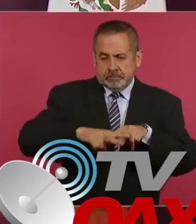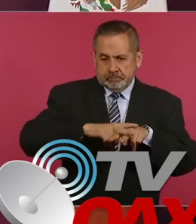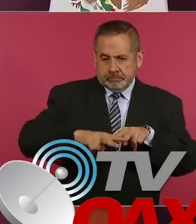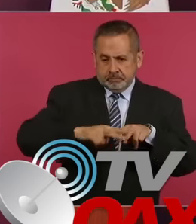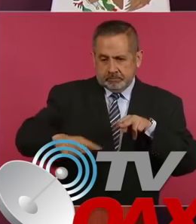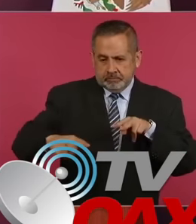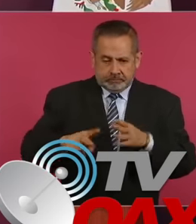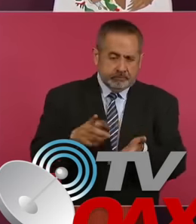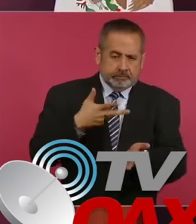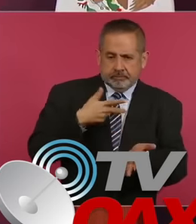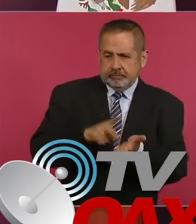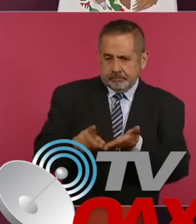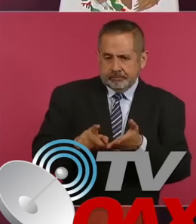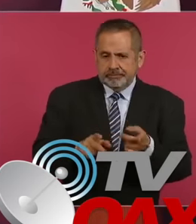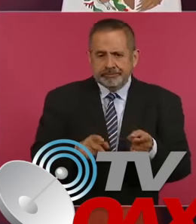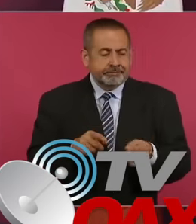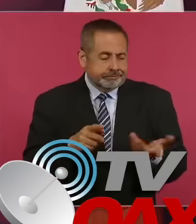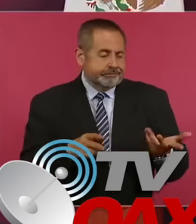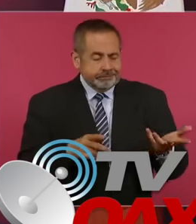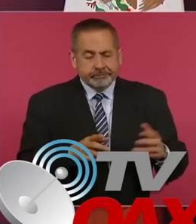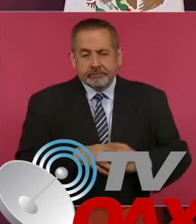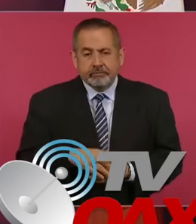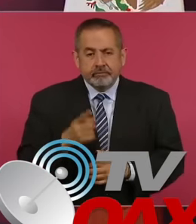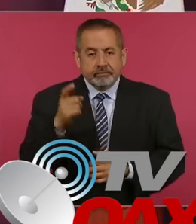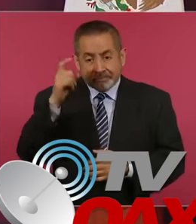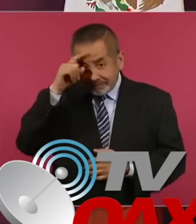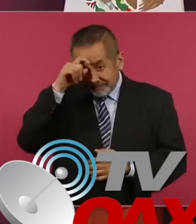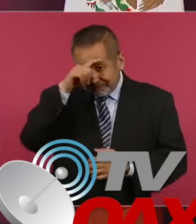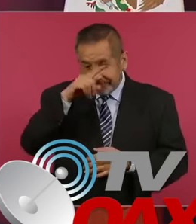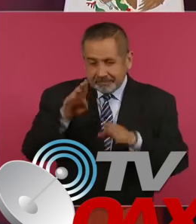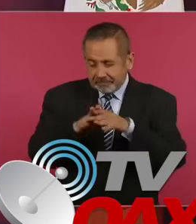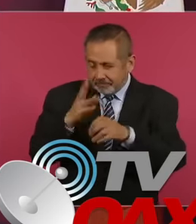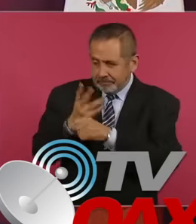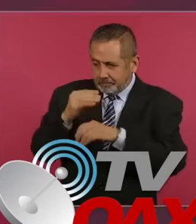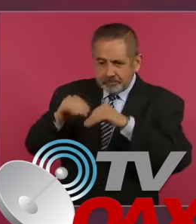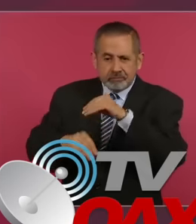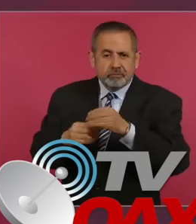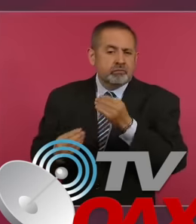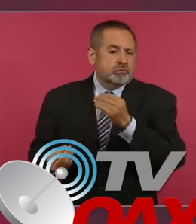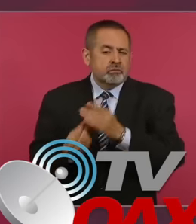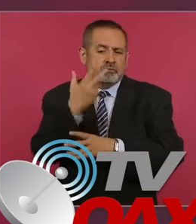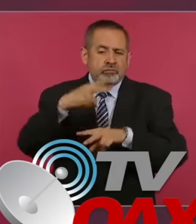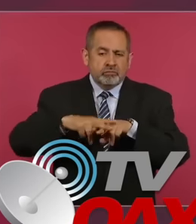porque lo más difícil de hacer los trenes nuevos o líneas nuevas